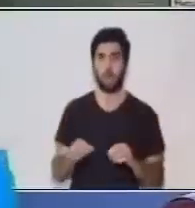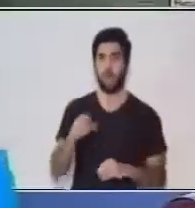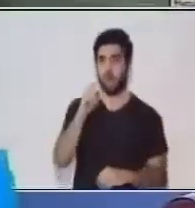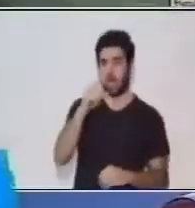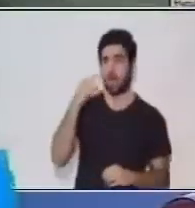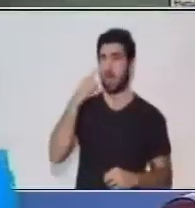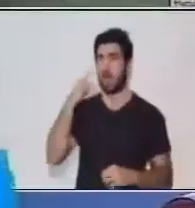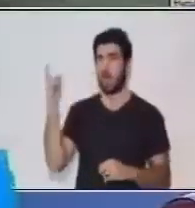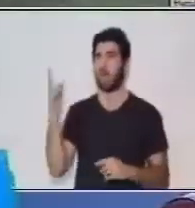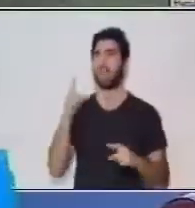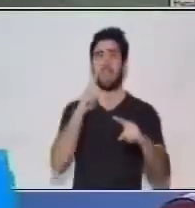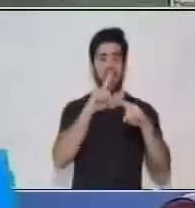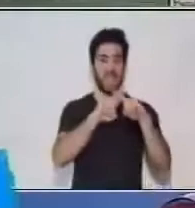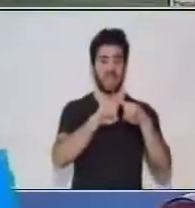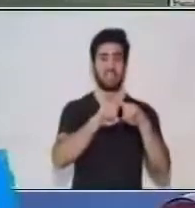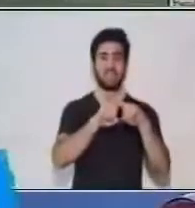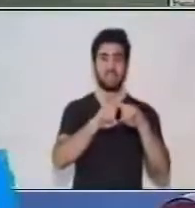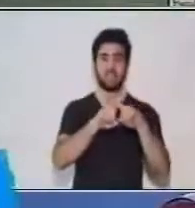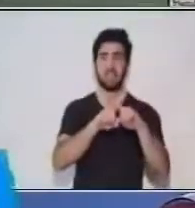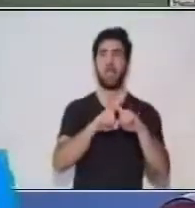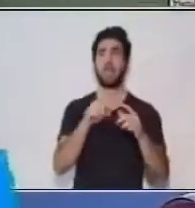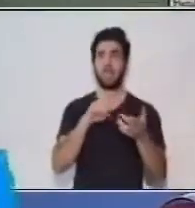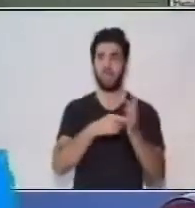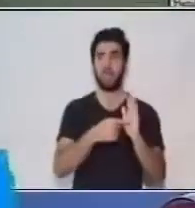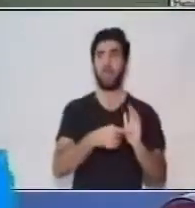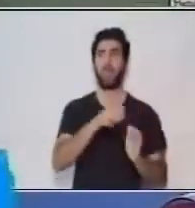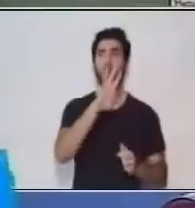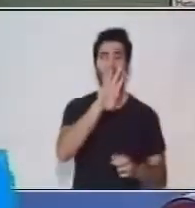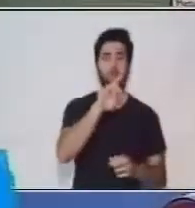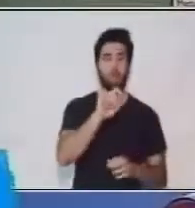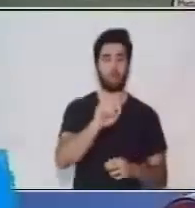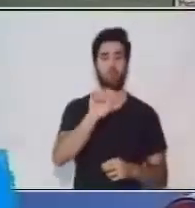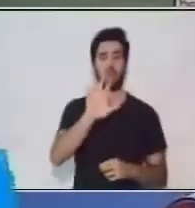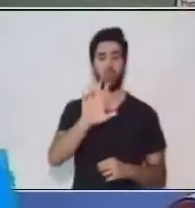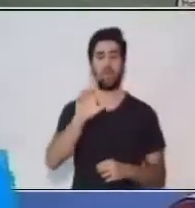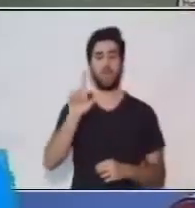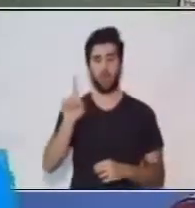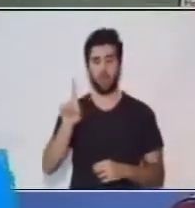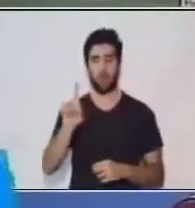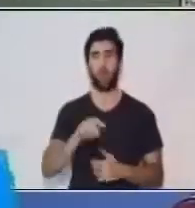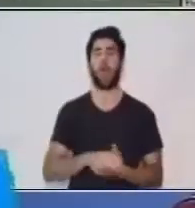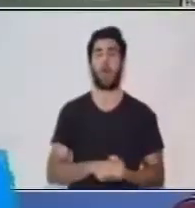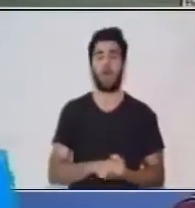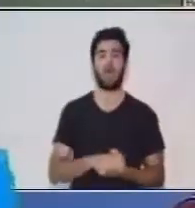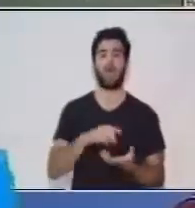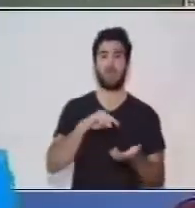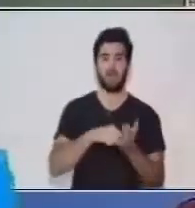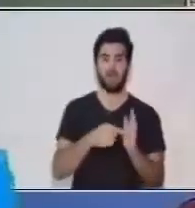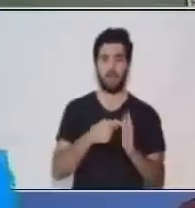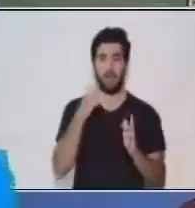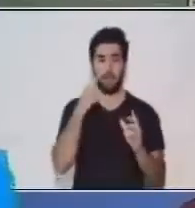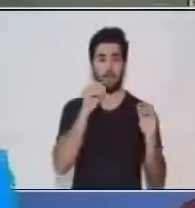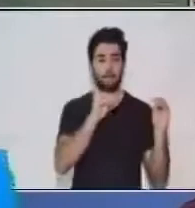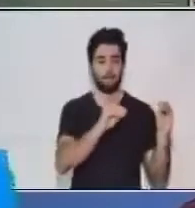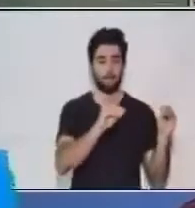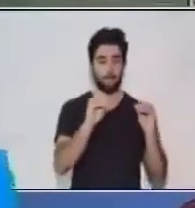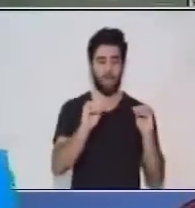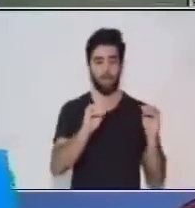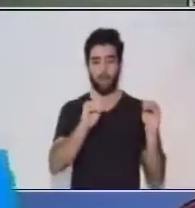componente en X tenemos el valor de 4.51, es decir, que me voy a mover 4 unidades y media, como